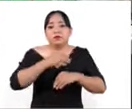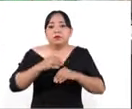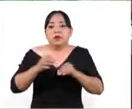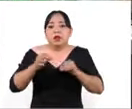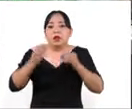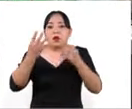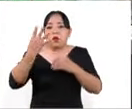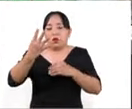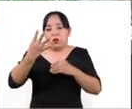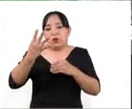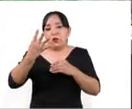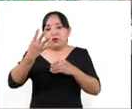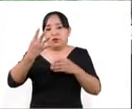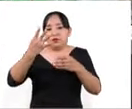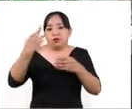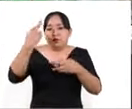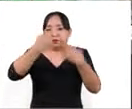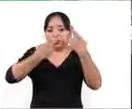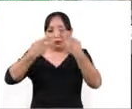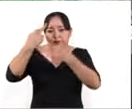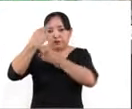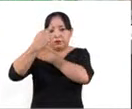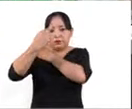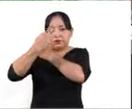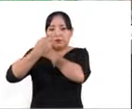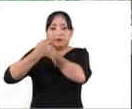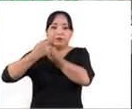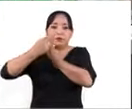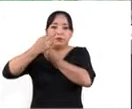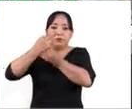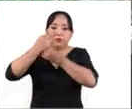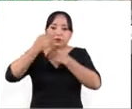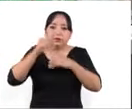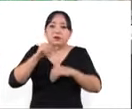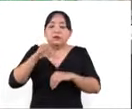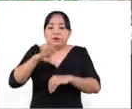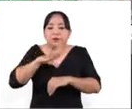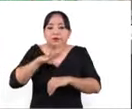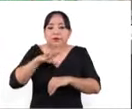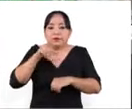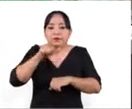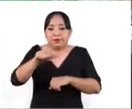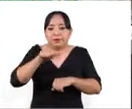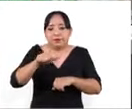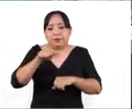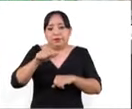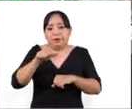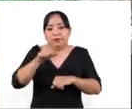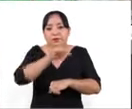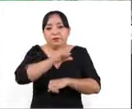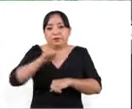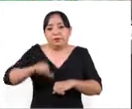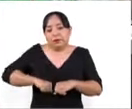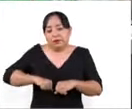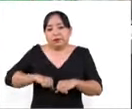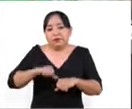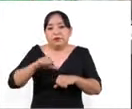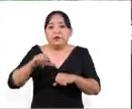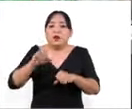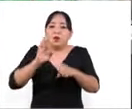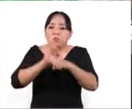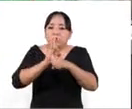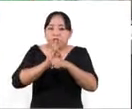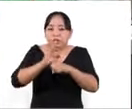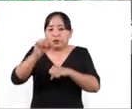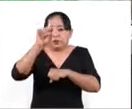es que se establecen todos los consejos de protección civil en las 16 alcaldías. En esos consejos de protección civil están los